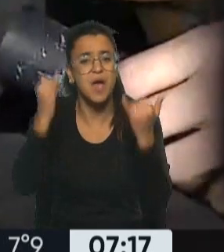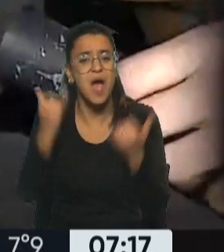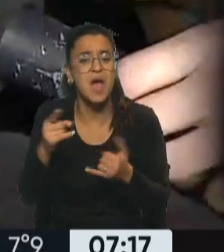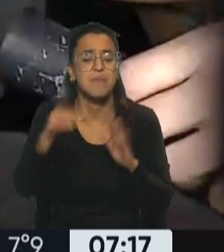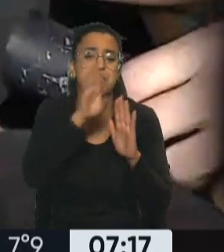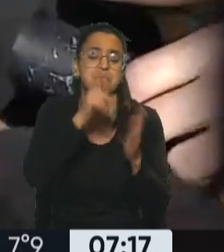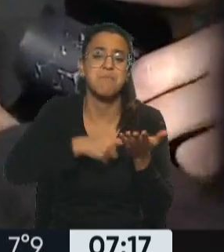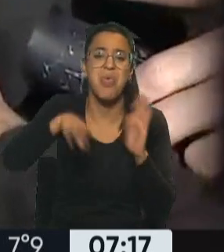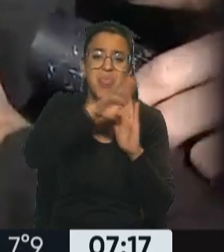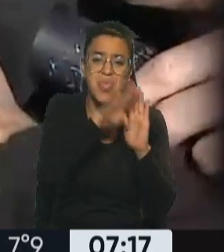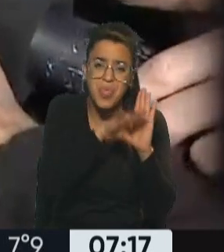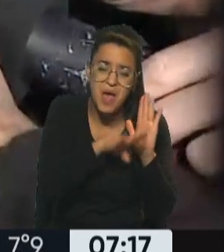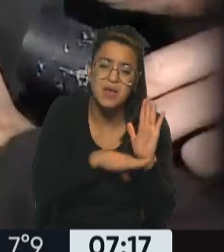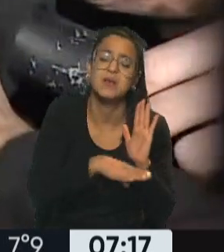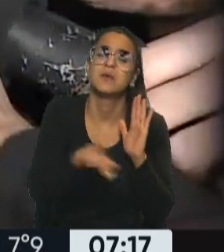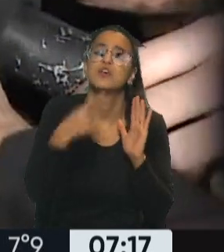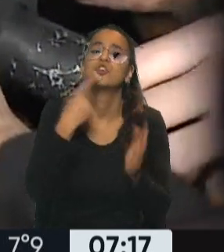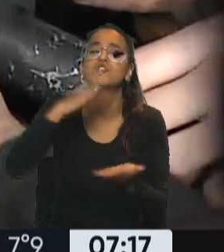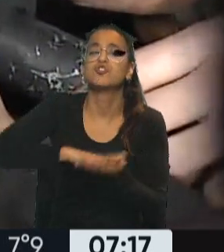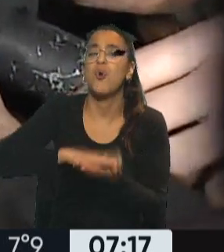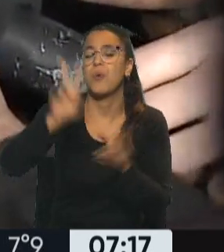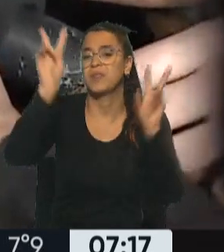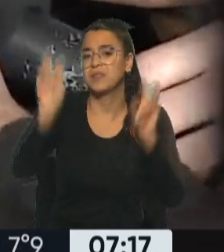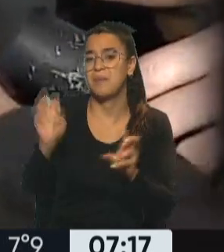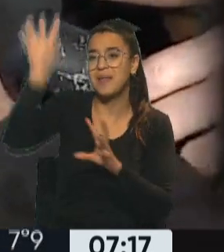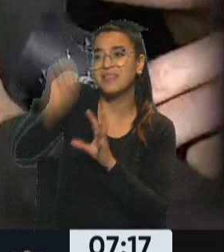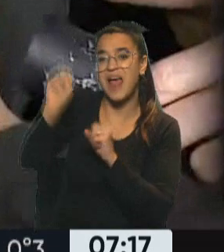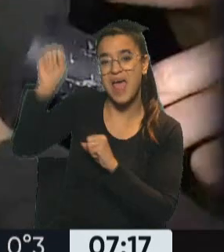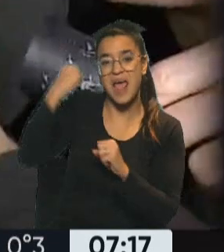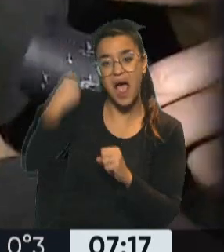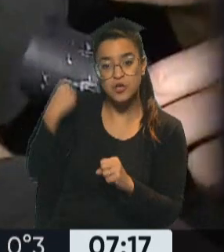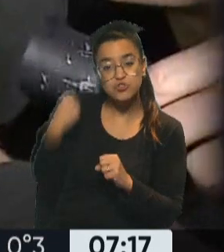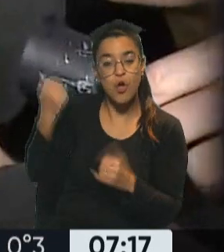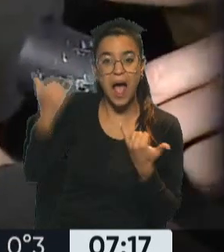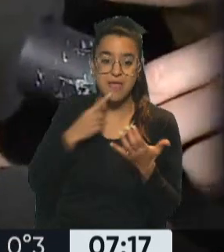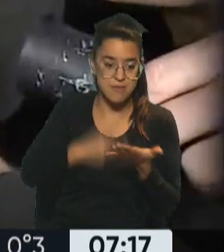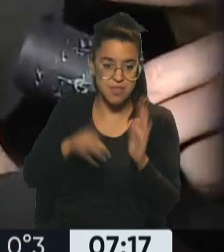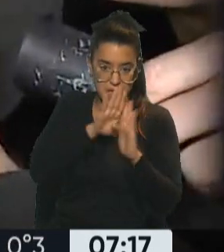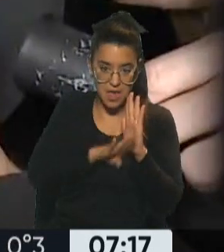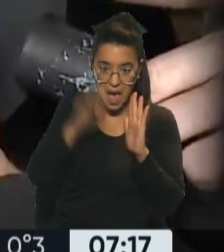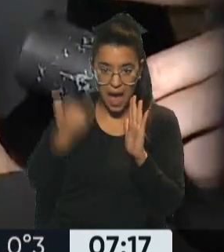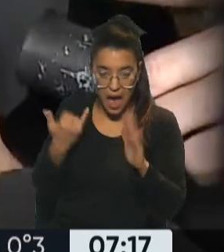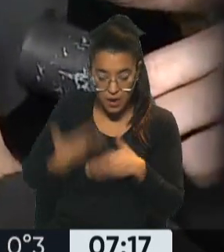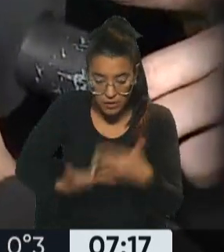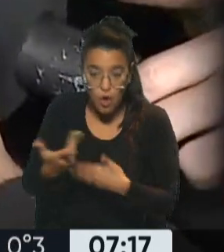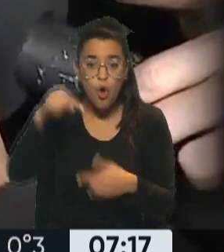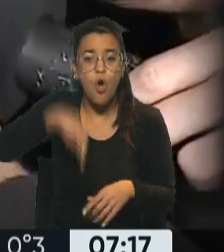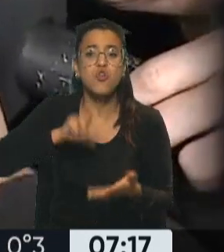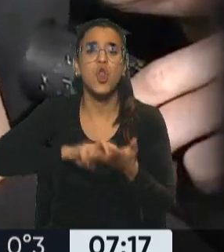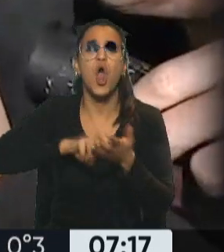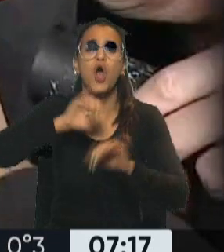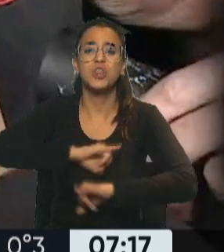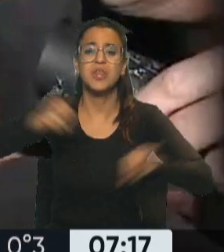de medidas en materia de provisión de gasoil que se han venido tomando. Hoy todas las